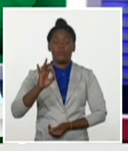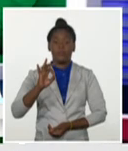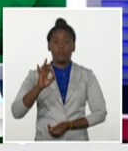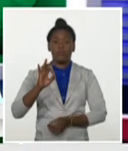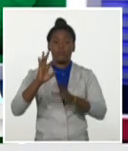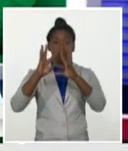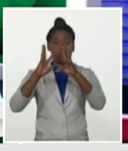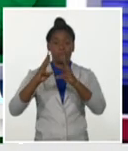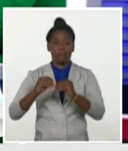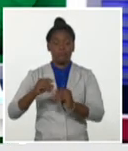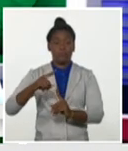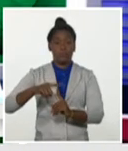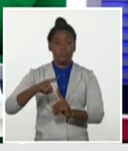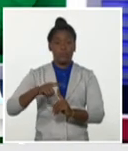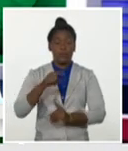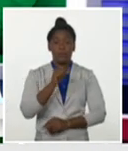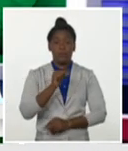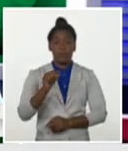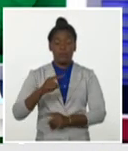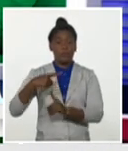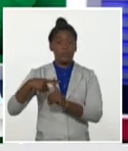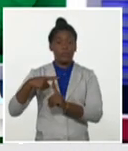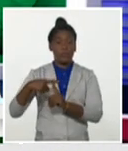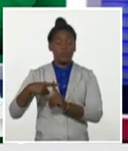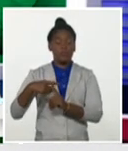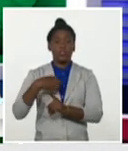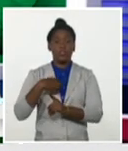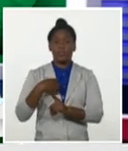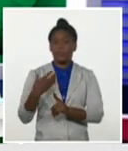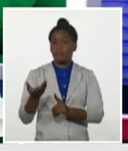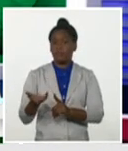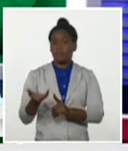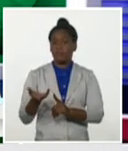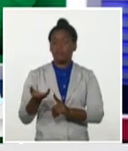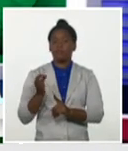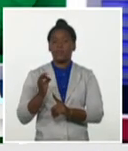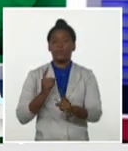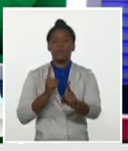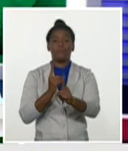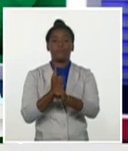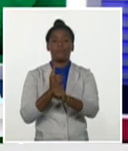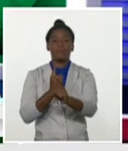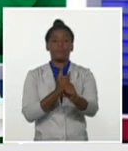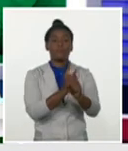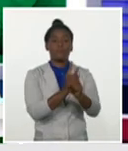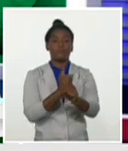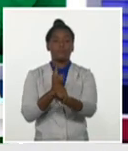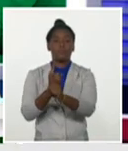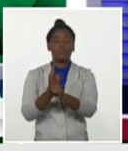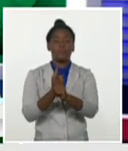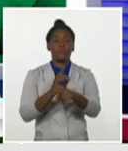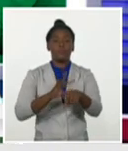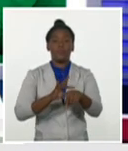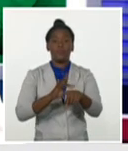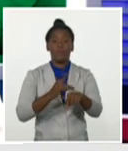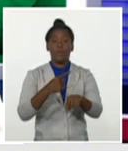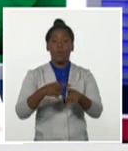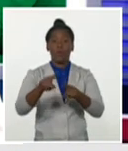han diagnosticado en Cuba tienen como antecedente el ser contacto de un caso positivo